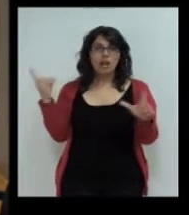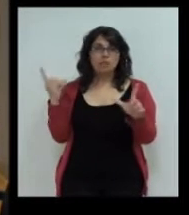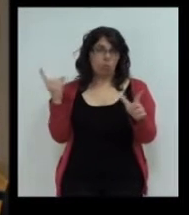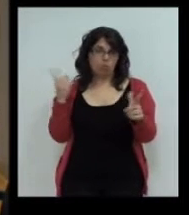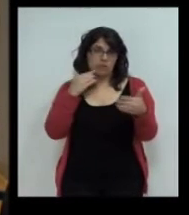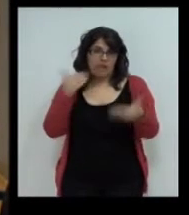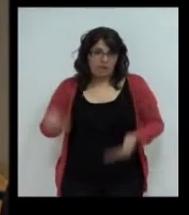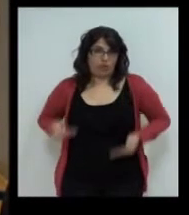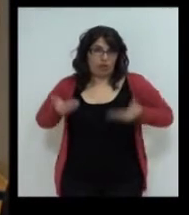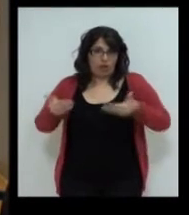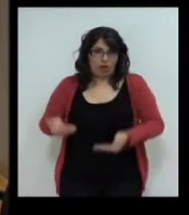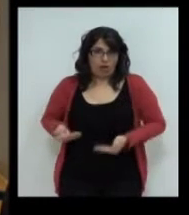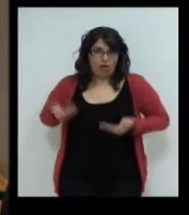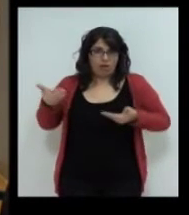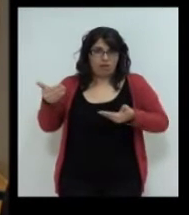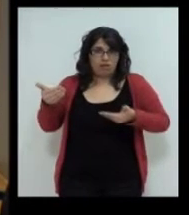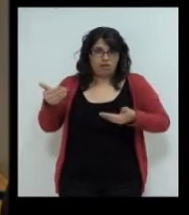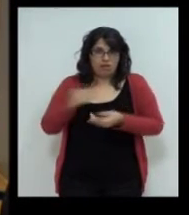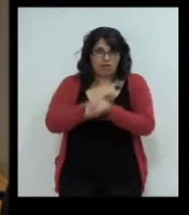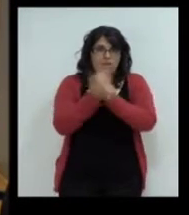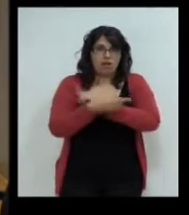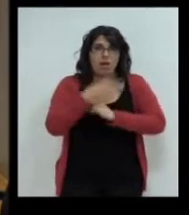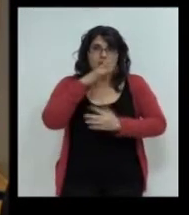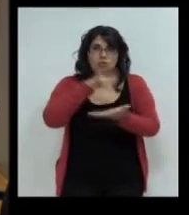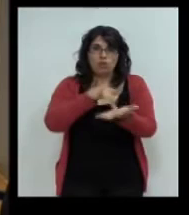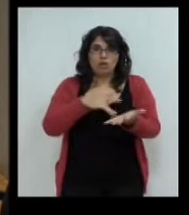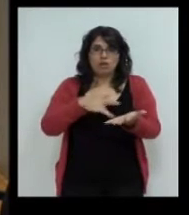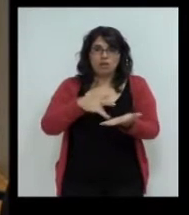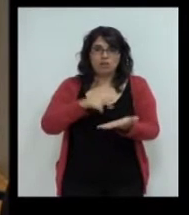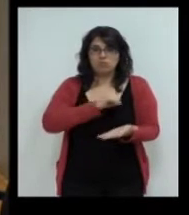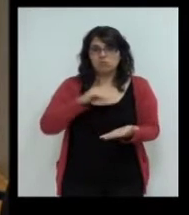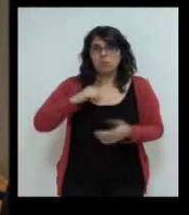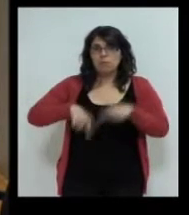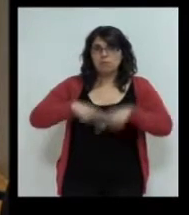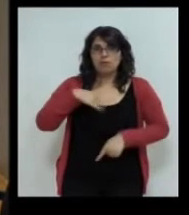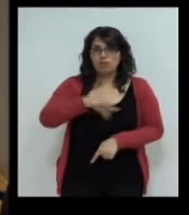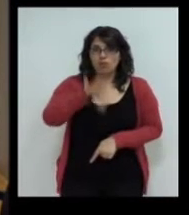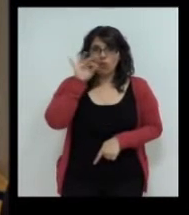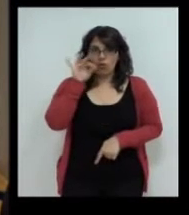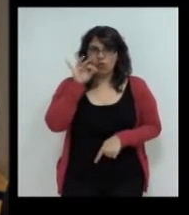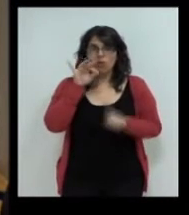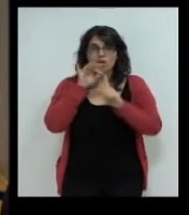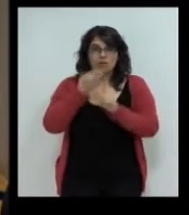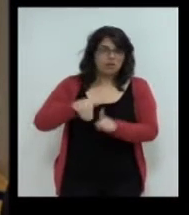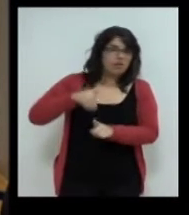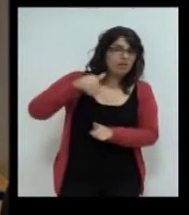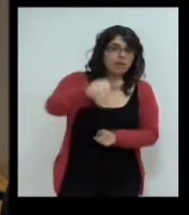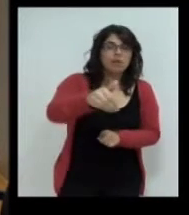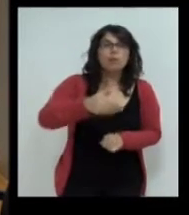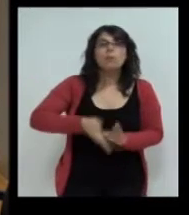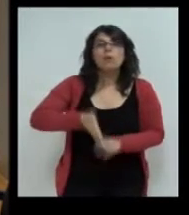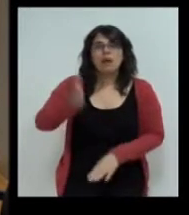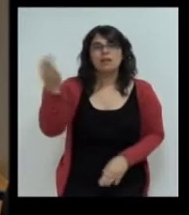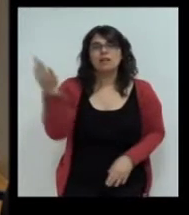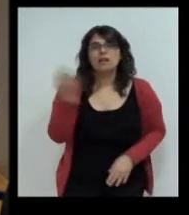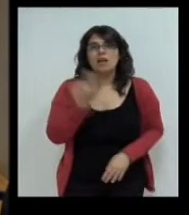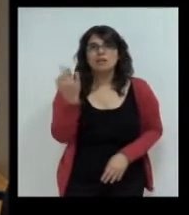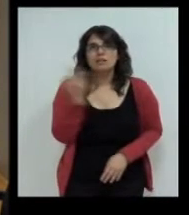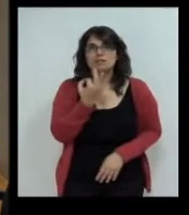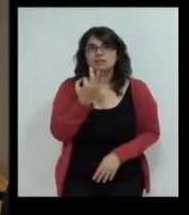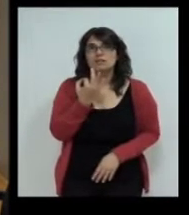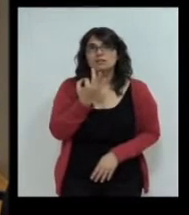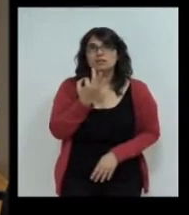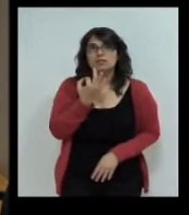vamos a pasar a un vídeo bajo demanda y vamos a pasar a un mundo convergente donde vas a tener a